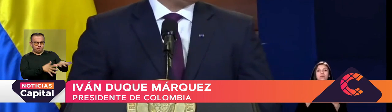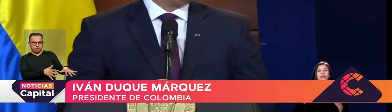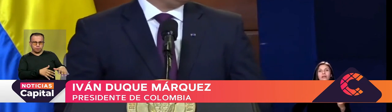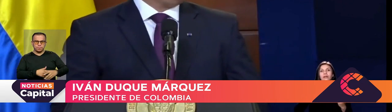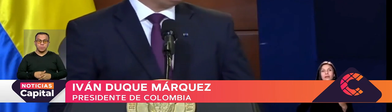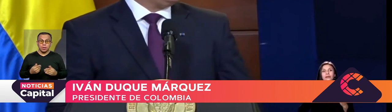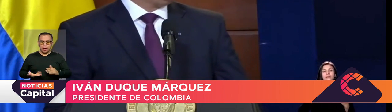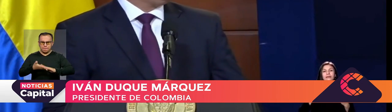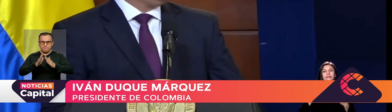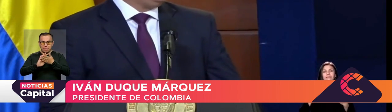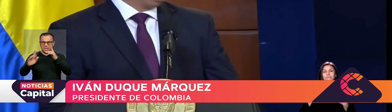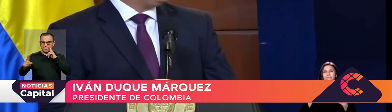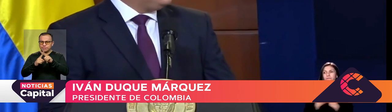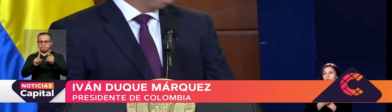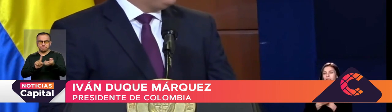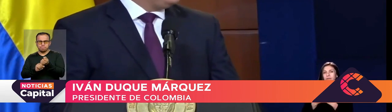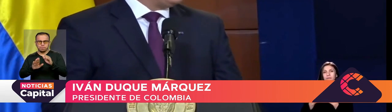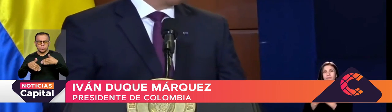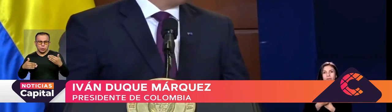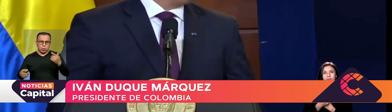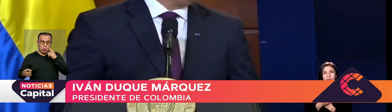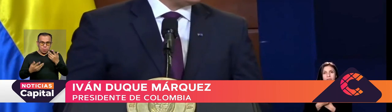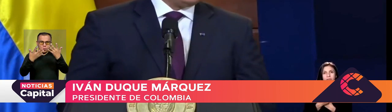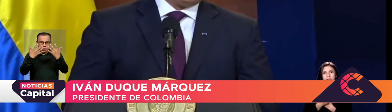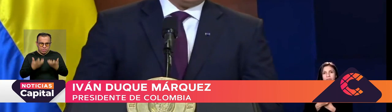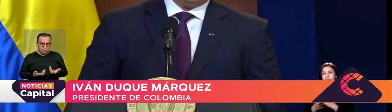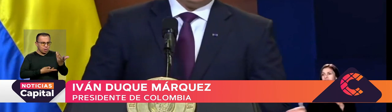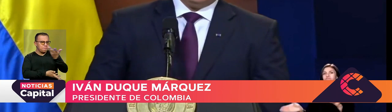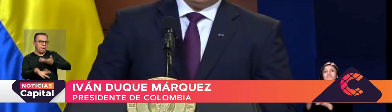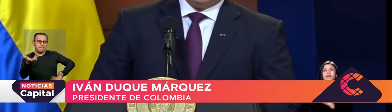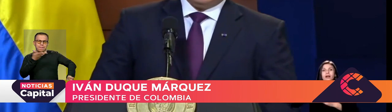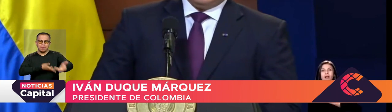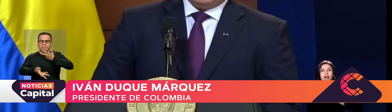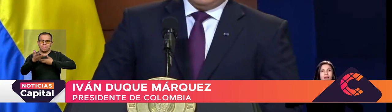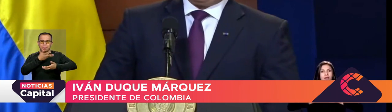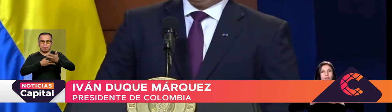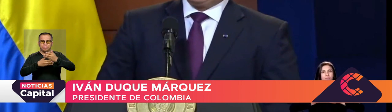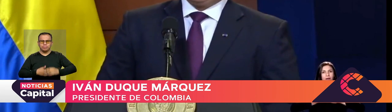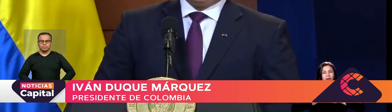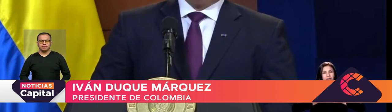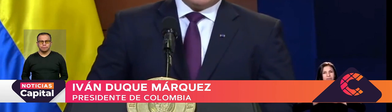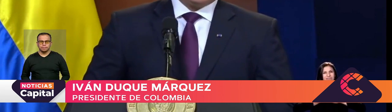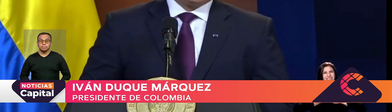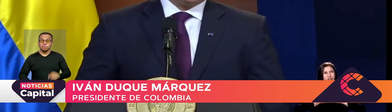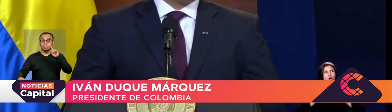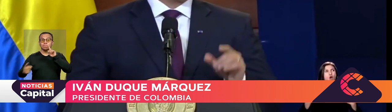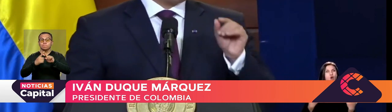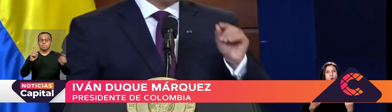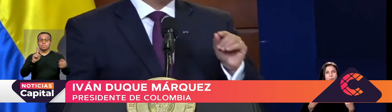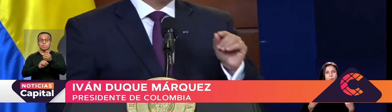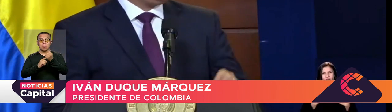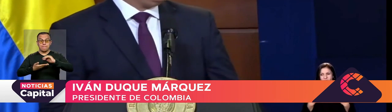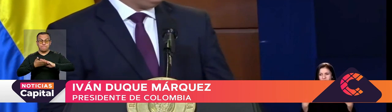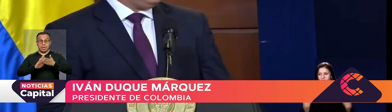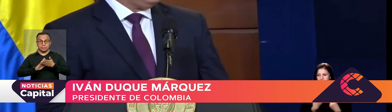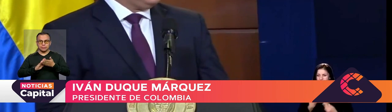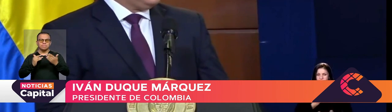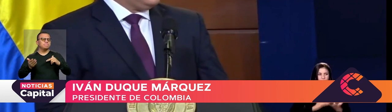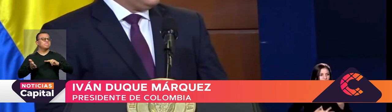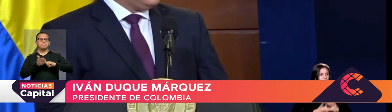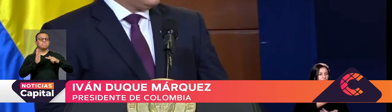Alcanzar la paz significa el triunfo de la convivencia. Alcanzar la paz